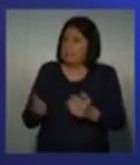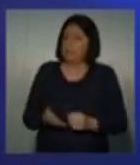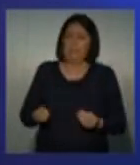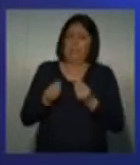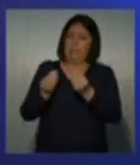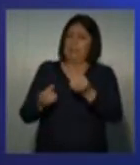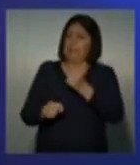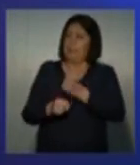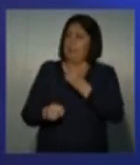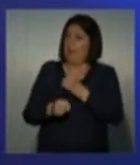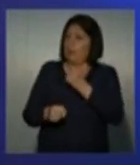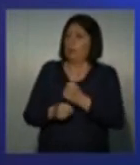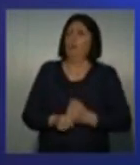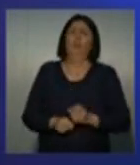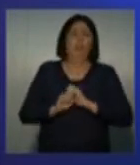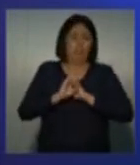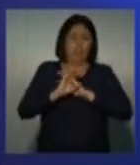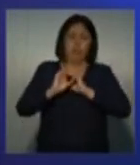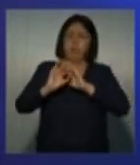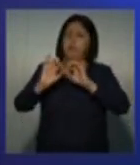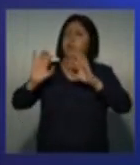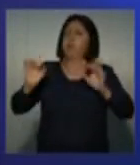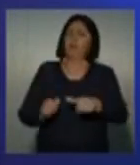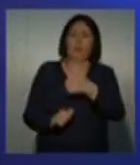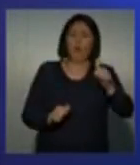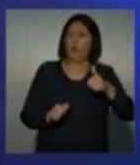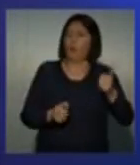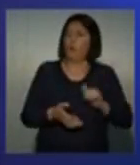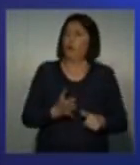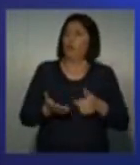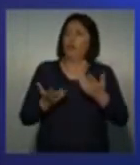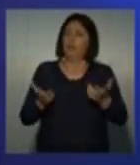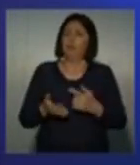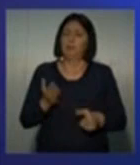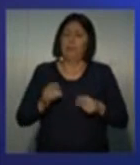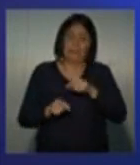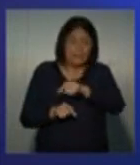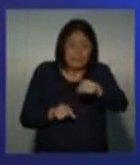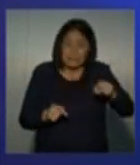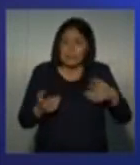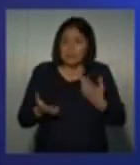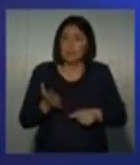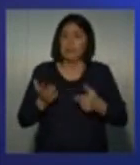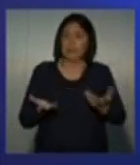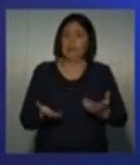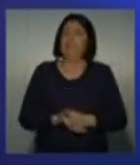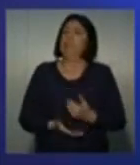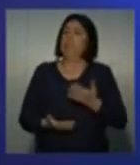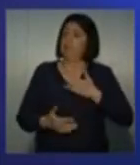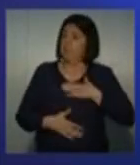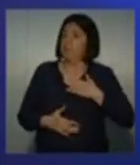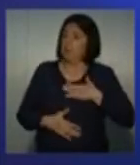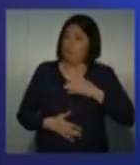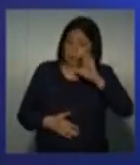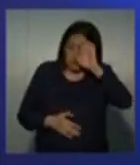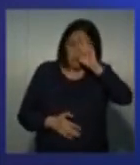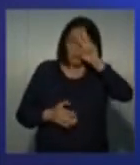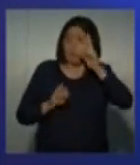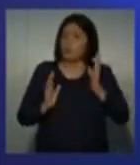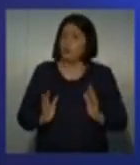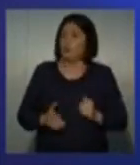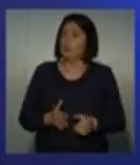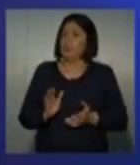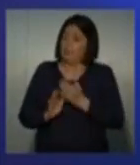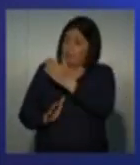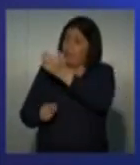empleo y promoción de otros sectores productivos para que aquellos, muchas veces paisanos míos cusqueños, que van